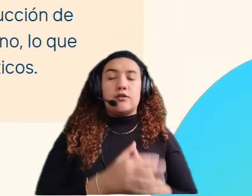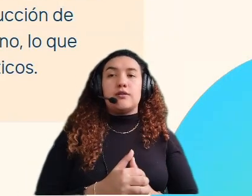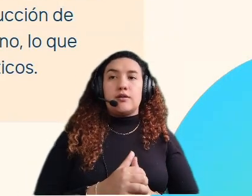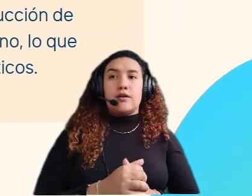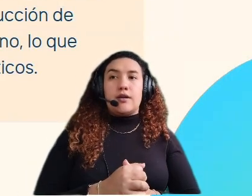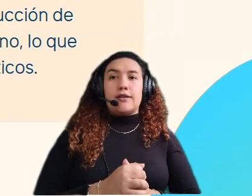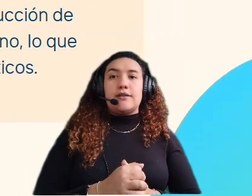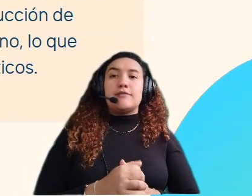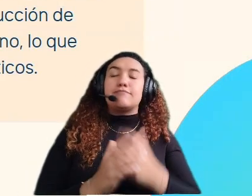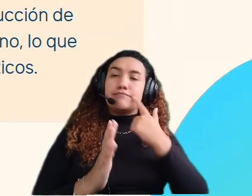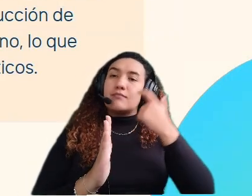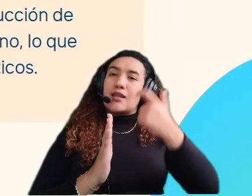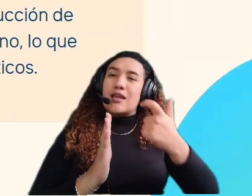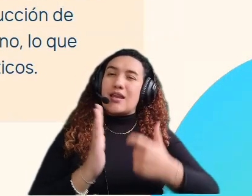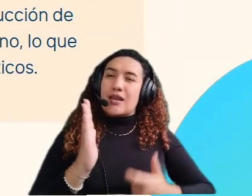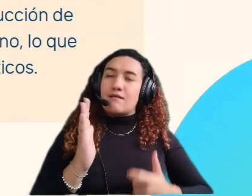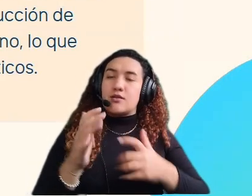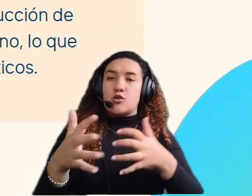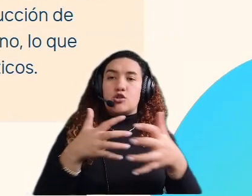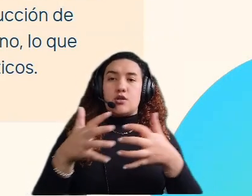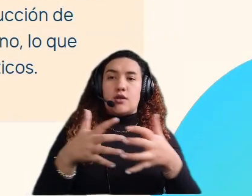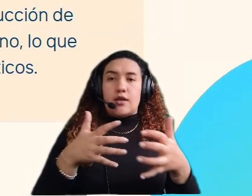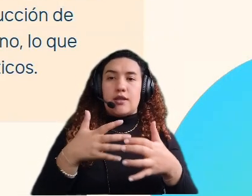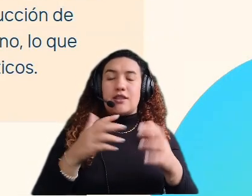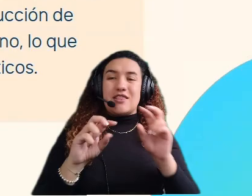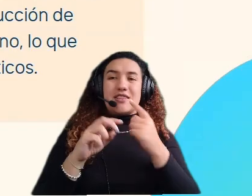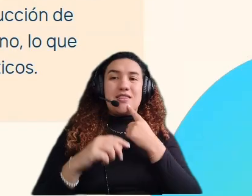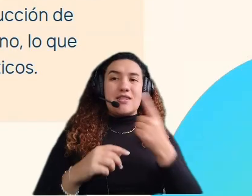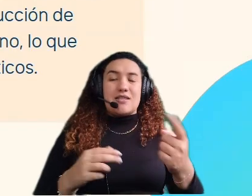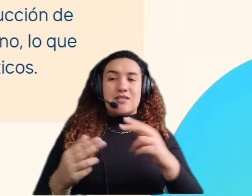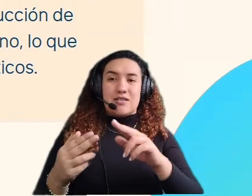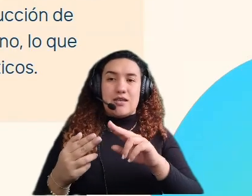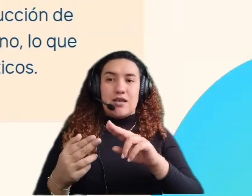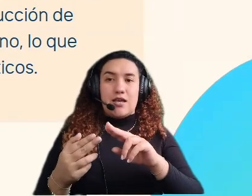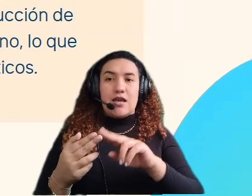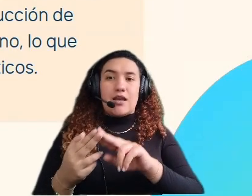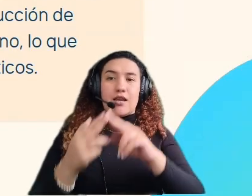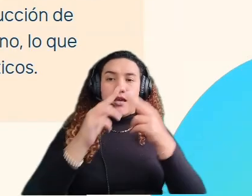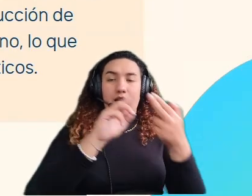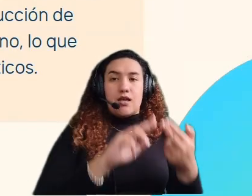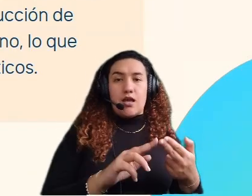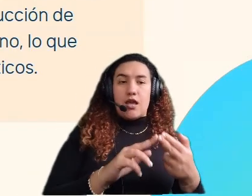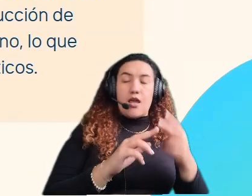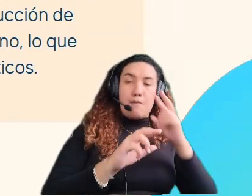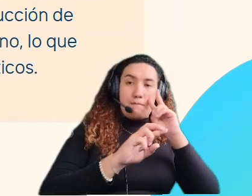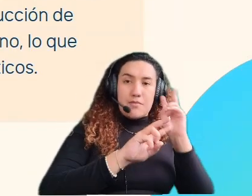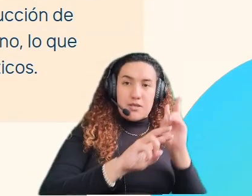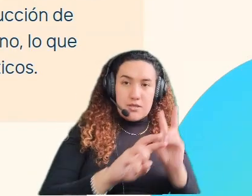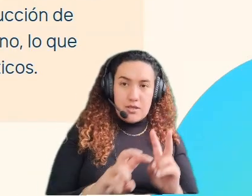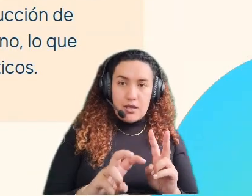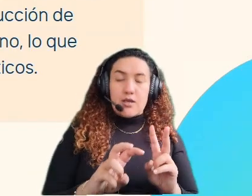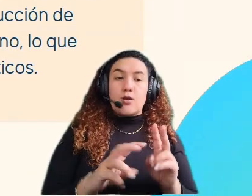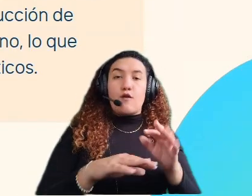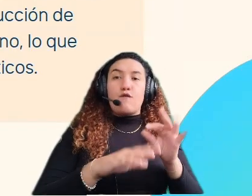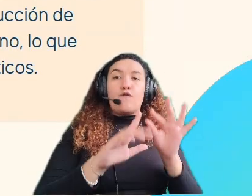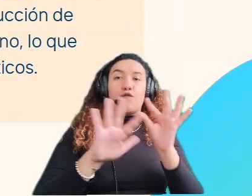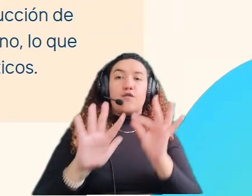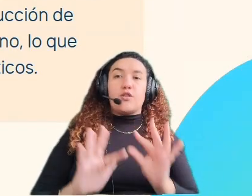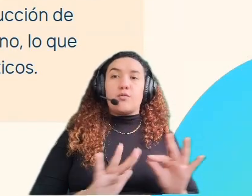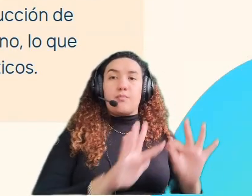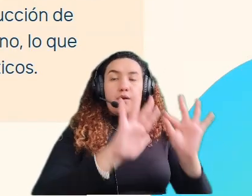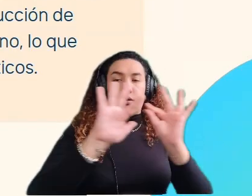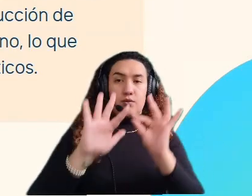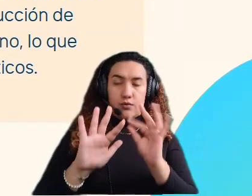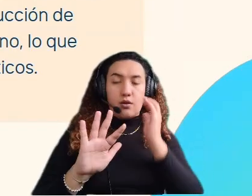parte, pues la revisión sistemática evaluó que la relación entre la función celular del fitoplancton y